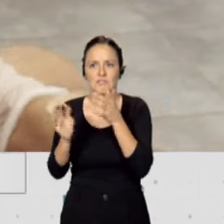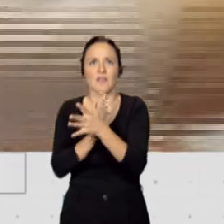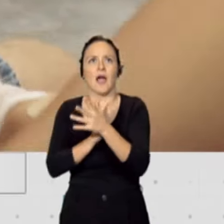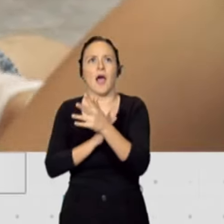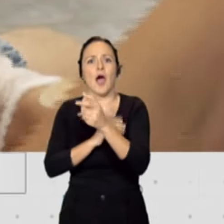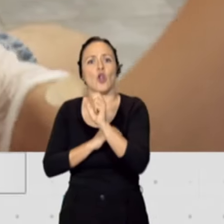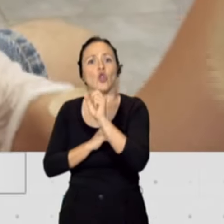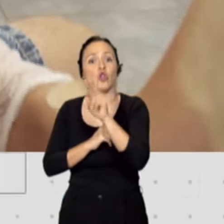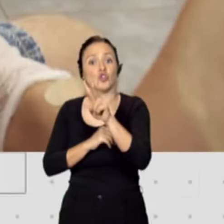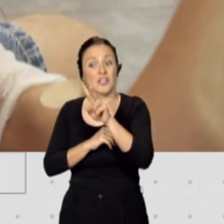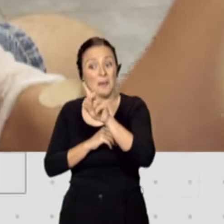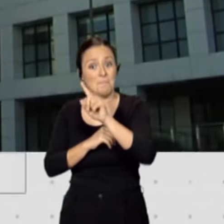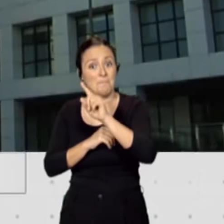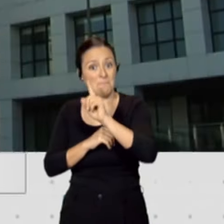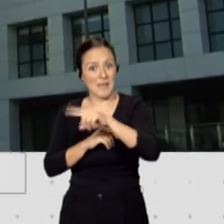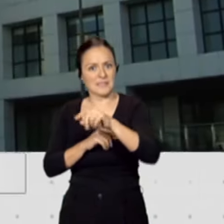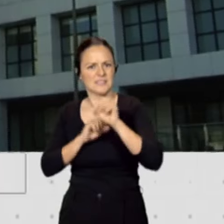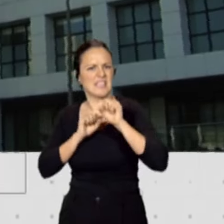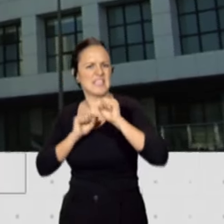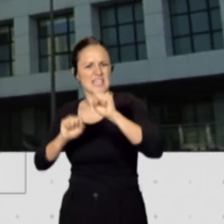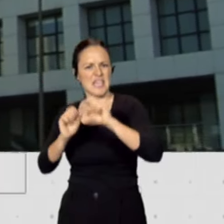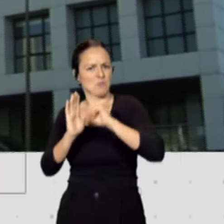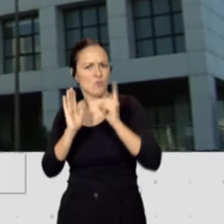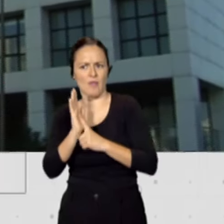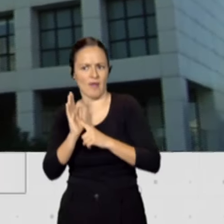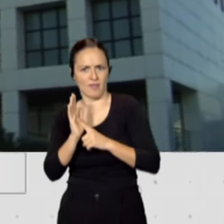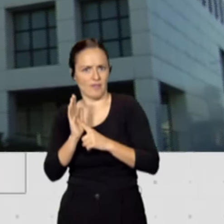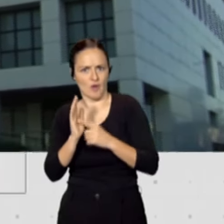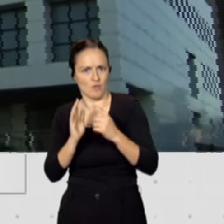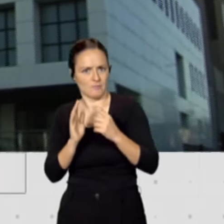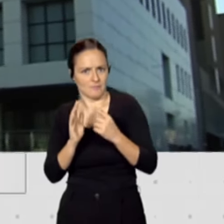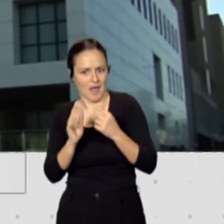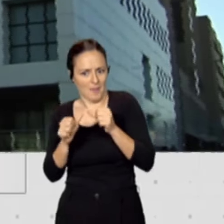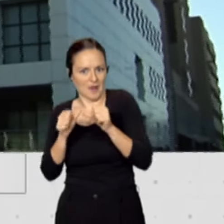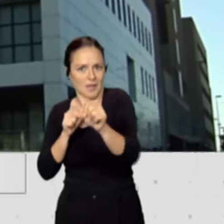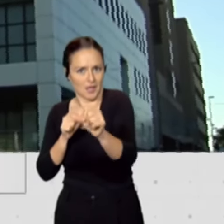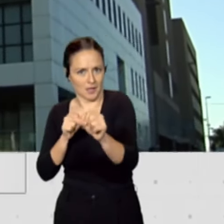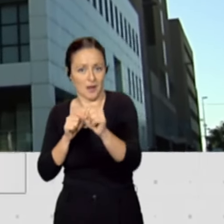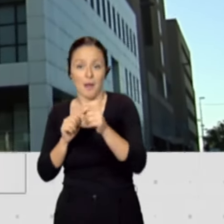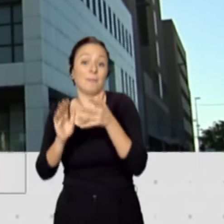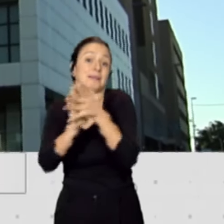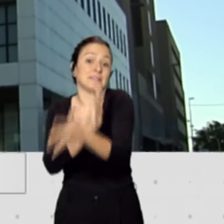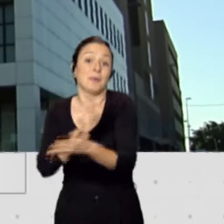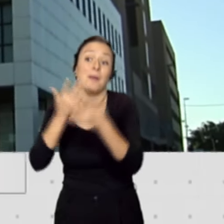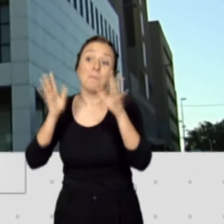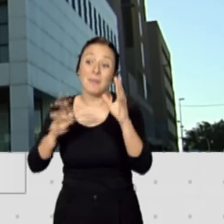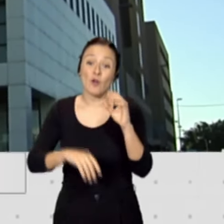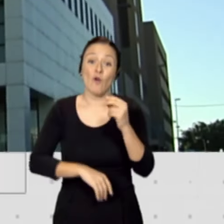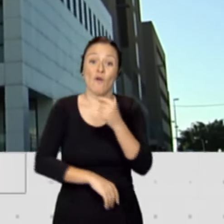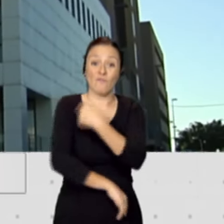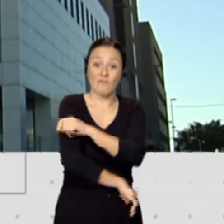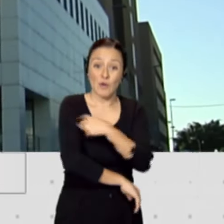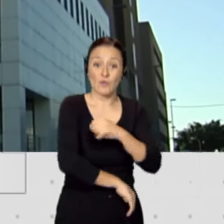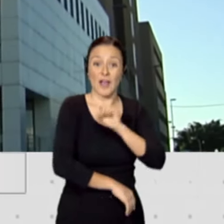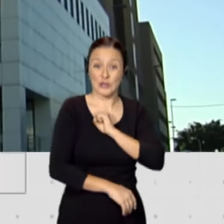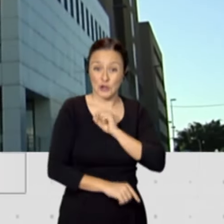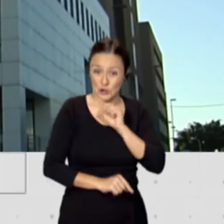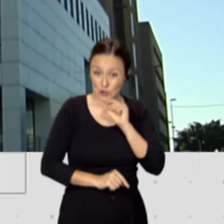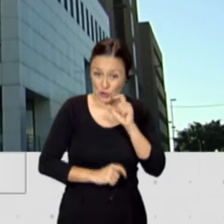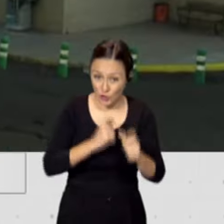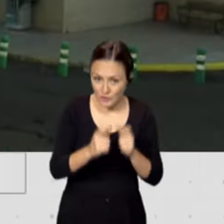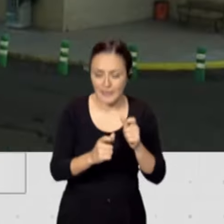a los 12 meses y a los 3 años y con eso ya la persona queda inmune para toda su vida pero la vacunas de la tofina no son tan perfectas